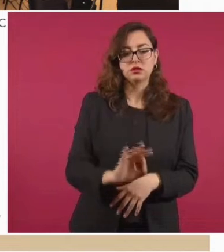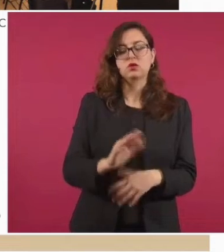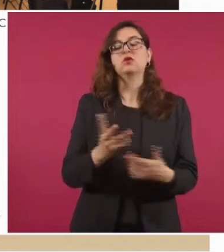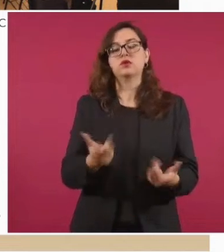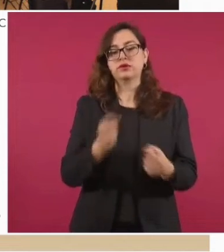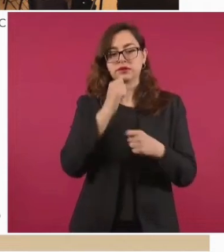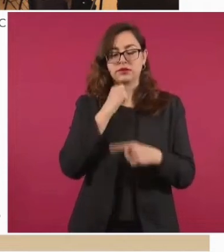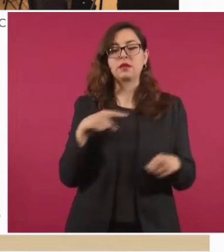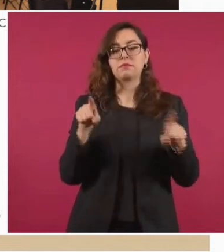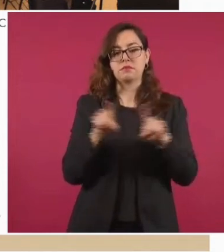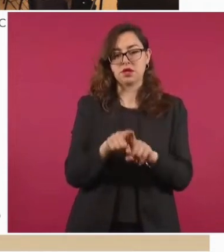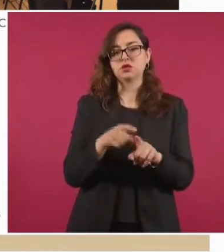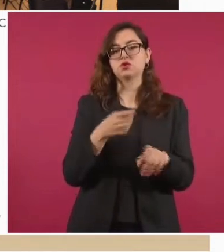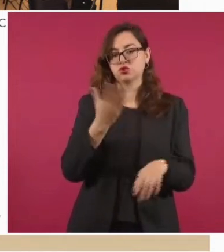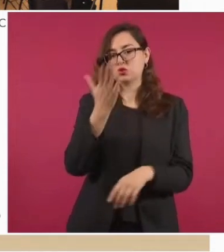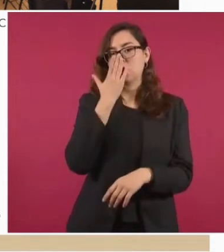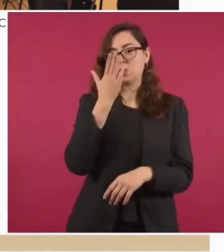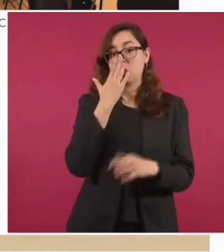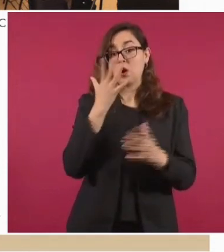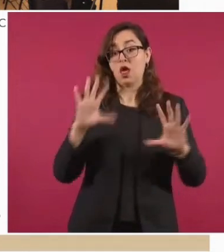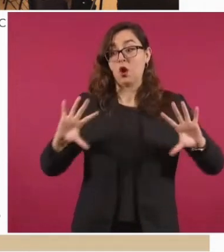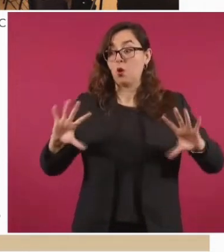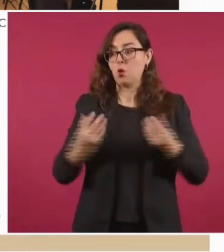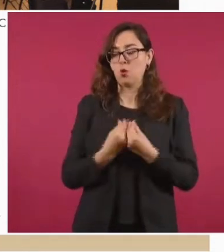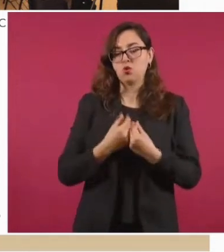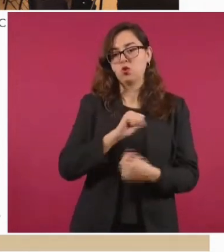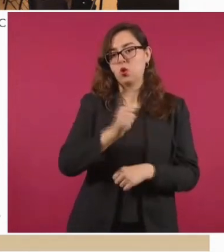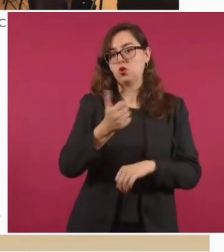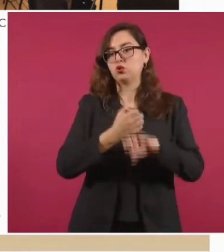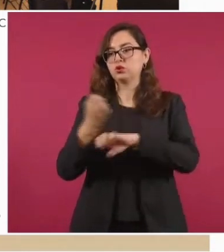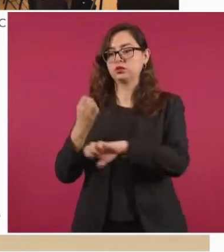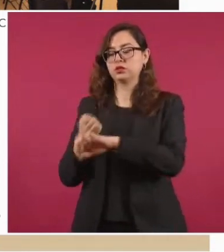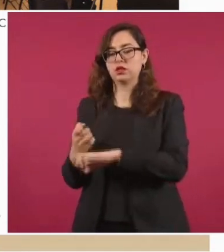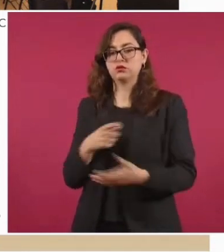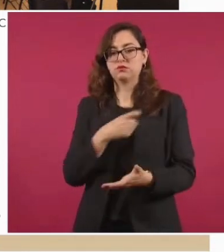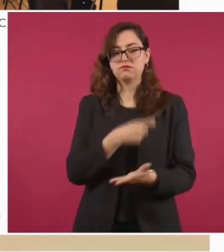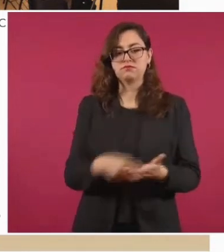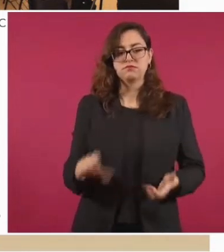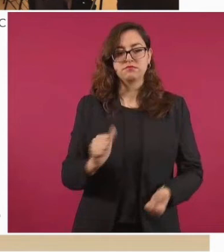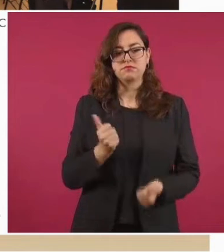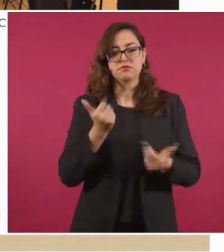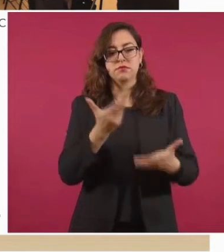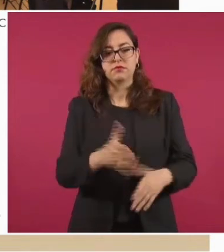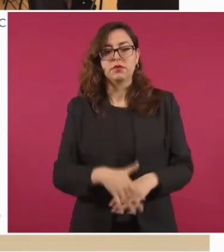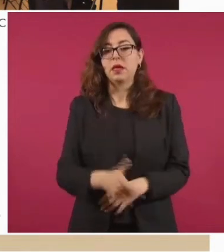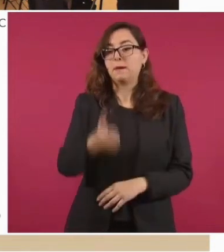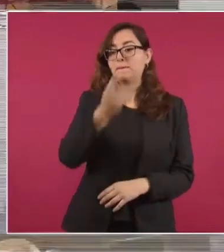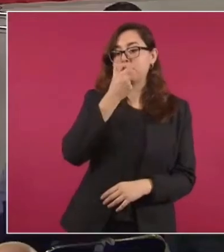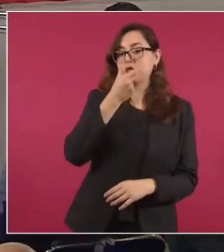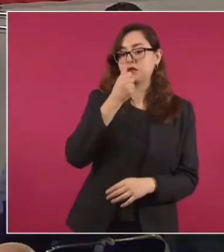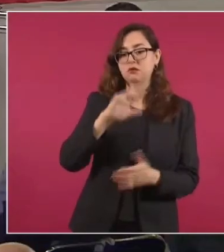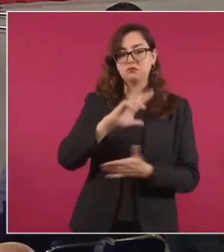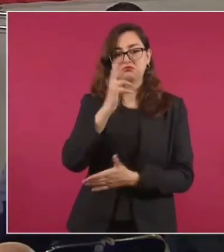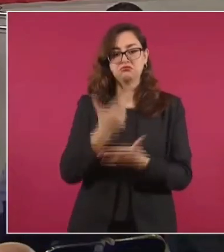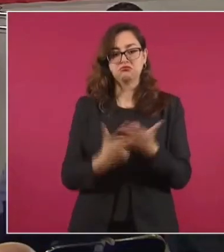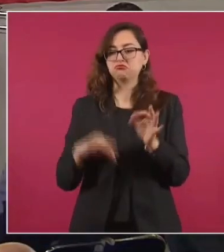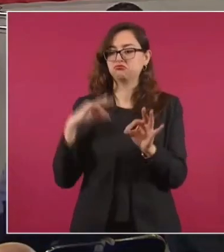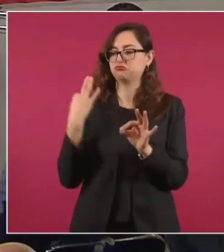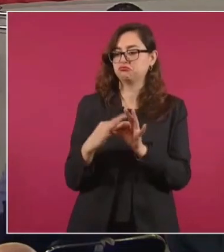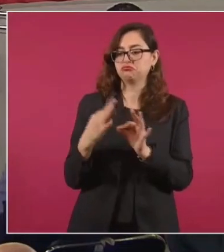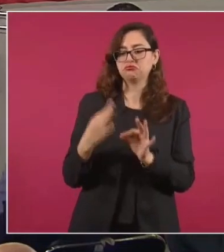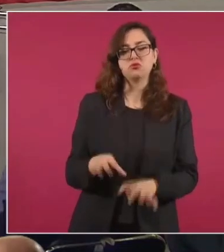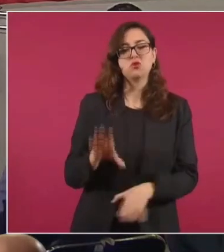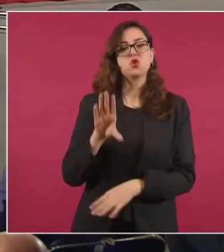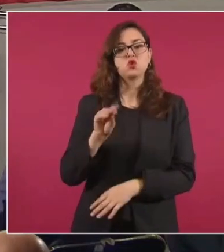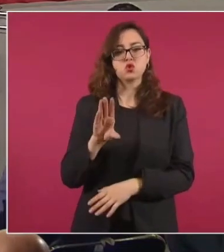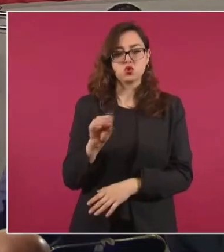esta adquisición global de equipo. En el abasto estamos en un nivel del 90% de